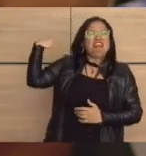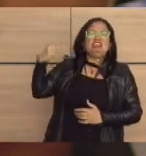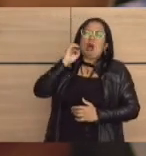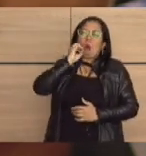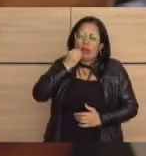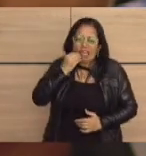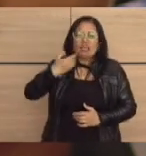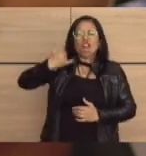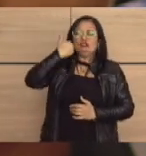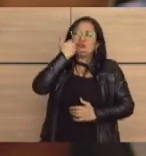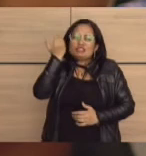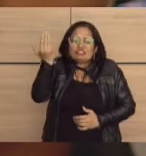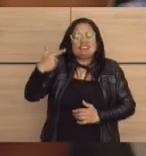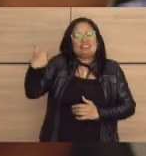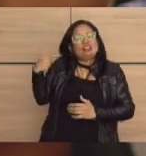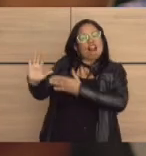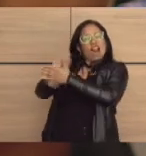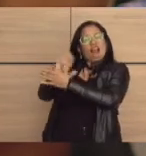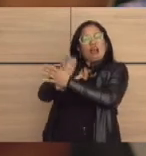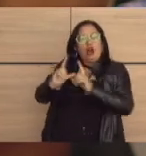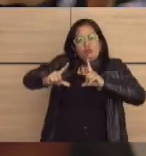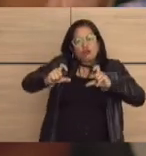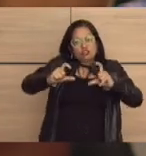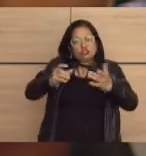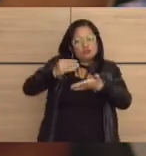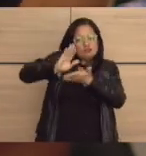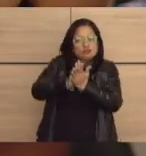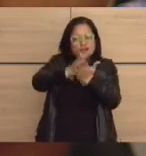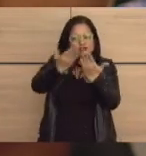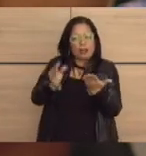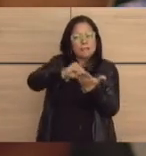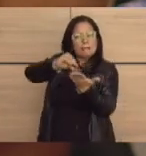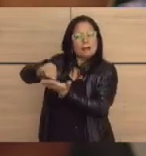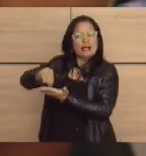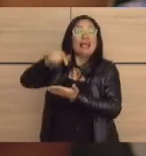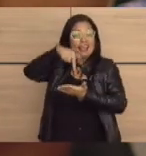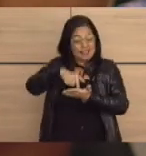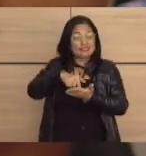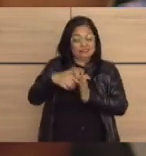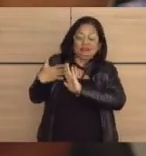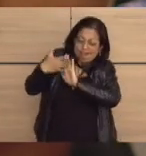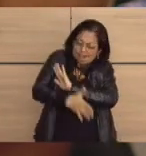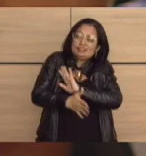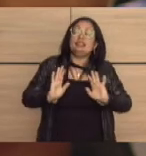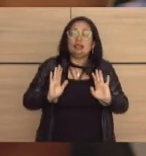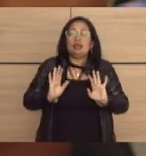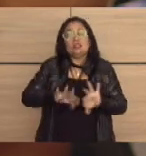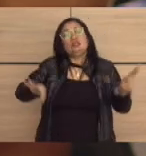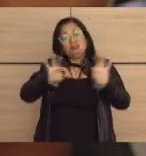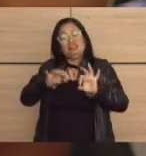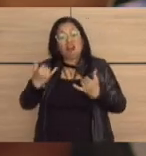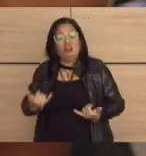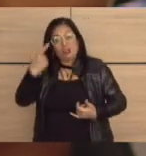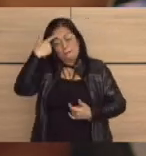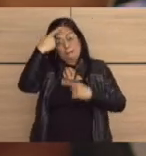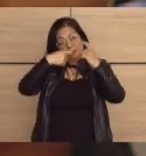nuestros álbumes familiares, en nuestras fotografías, que forman parte de ese relato. Lo que hay que superar aquí es la idea de que hay